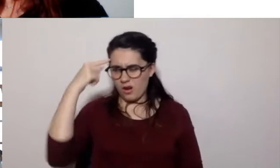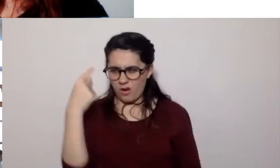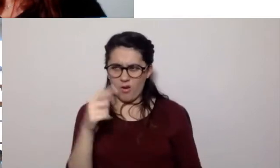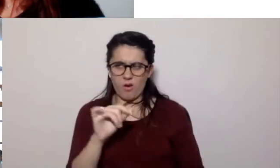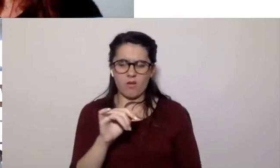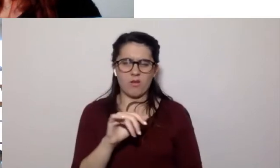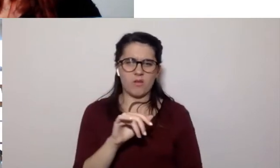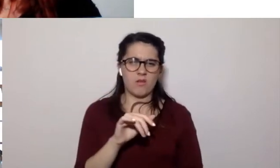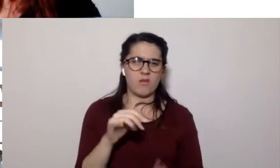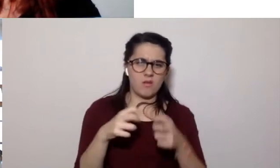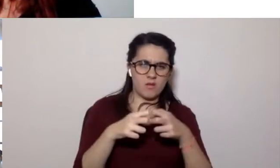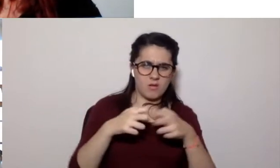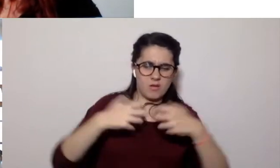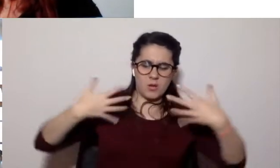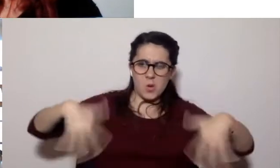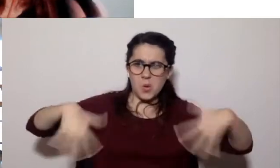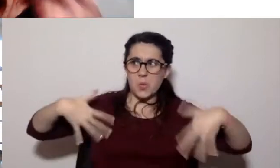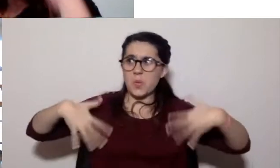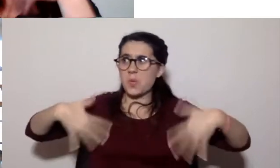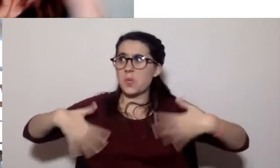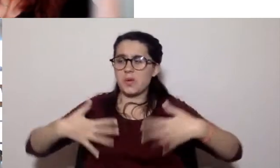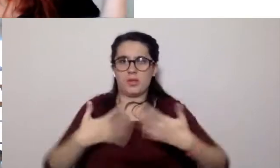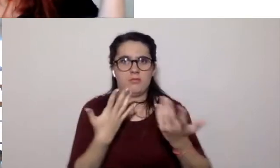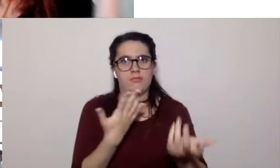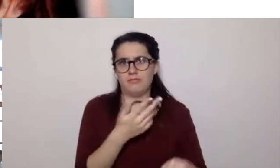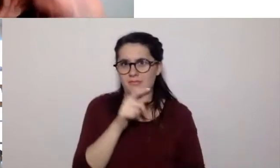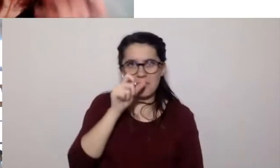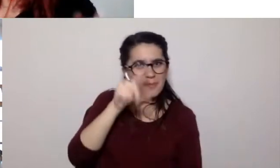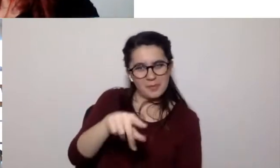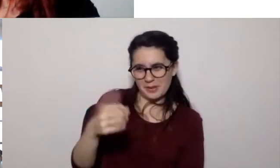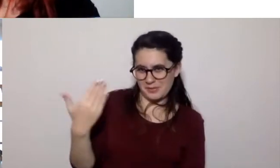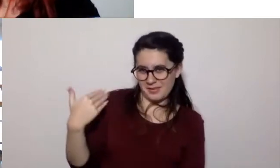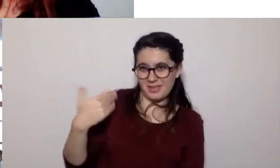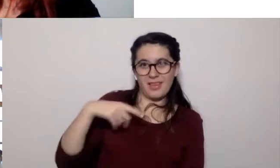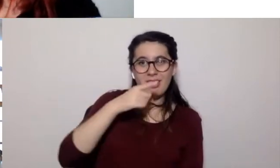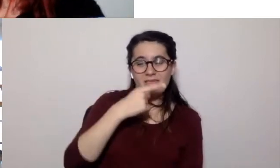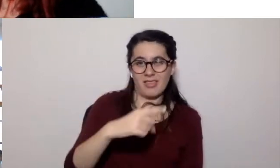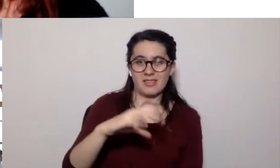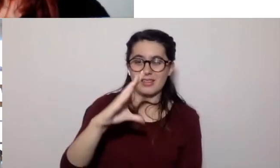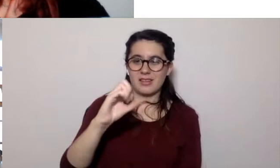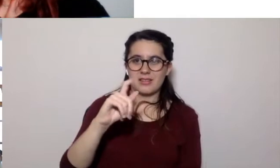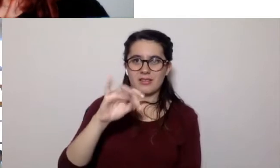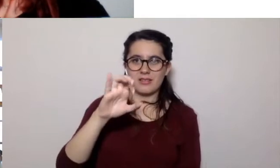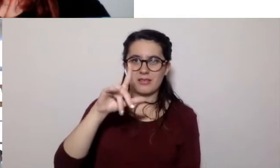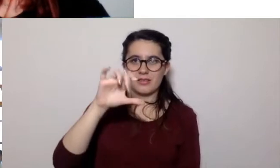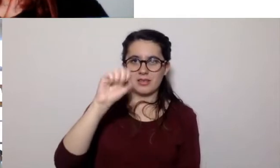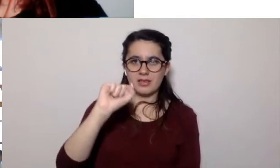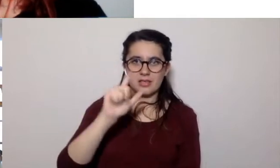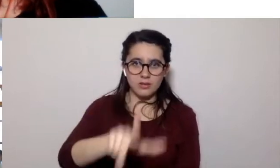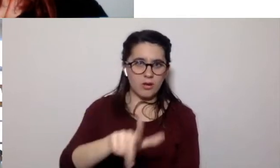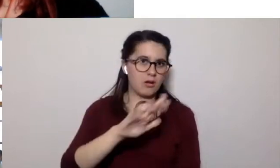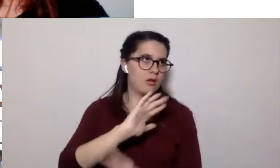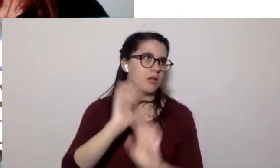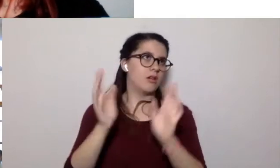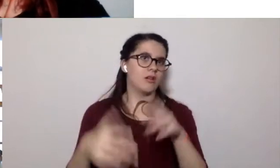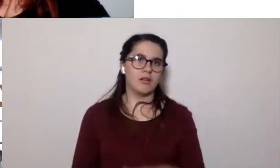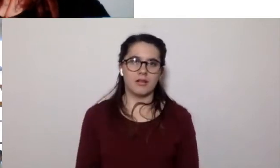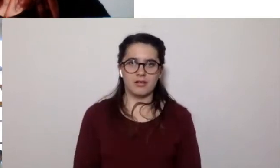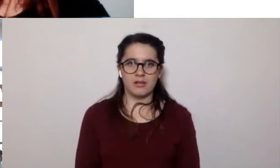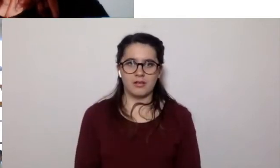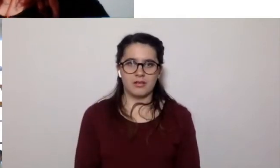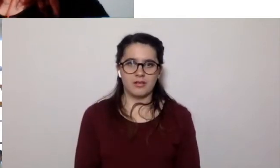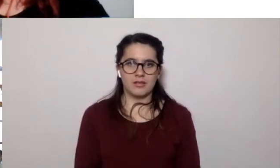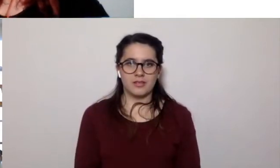tú, el cortisol te lo disparaste a todo lo que iba, ¿no? Claro, claro, seguro que